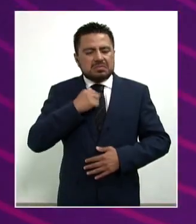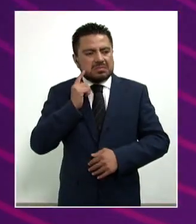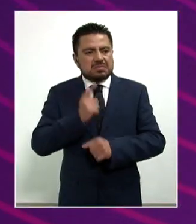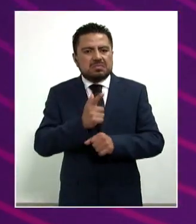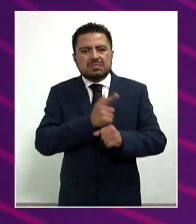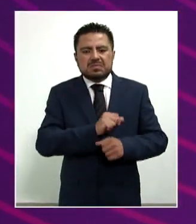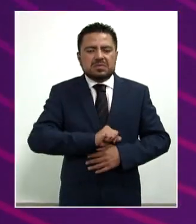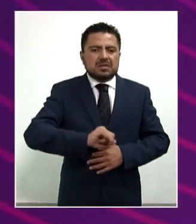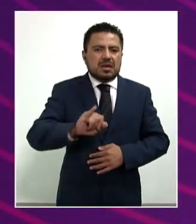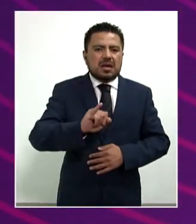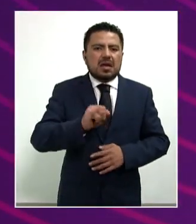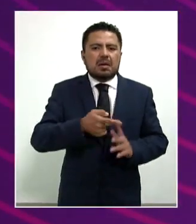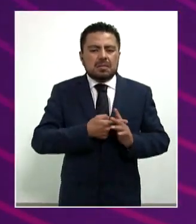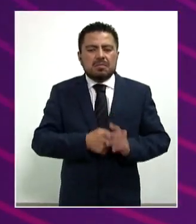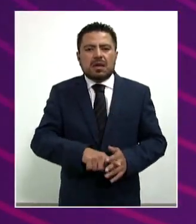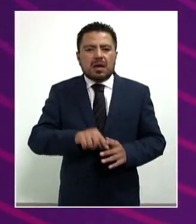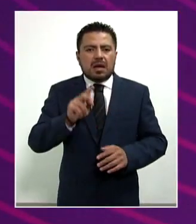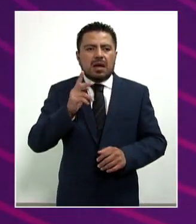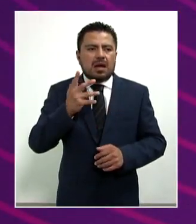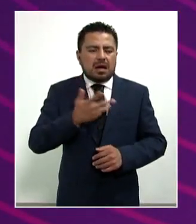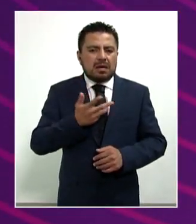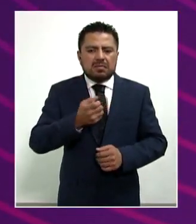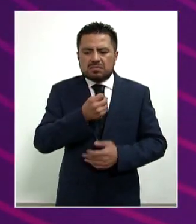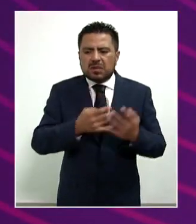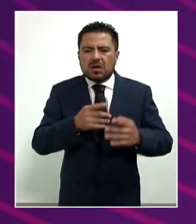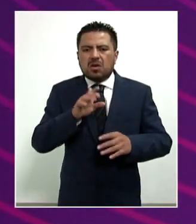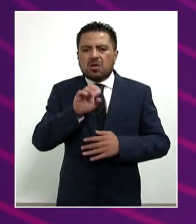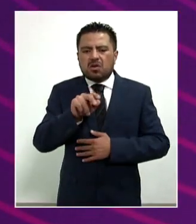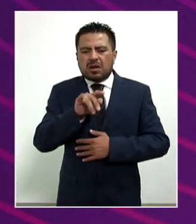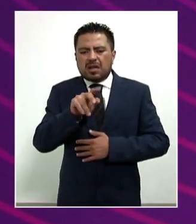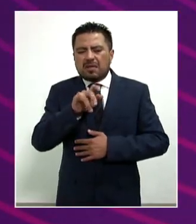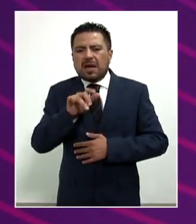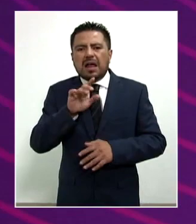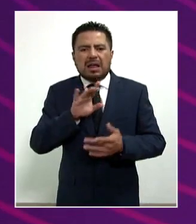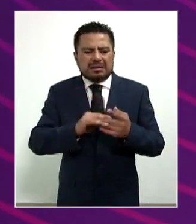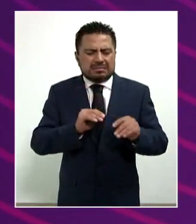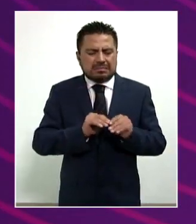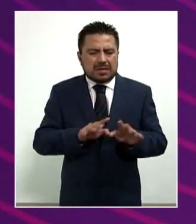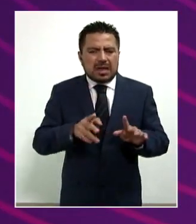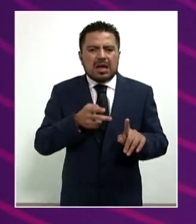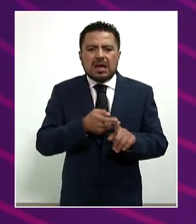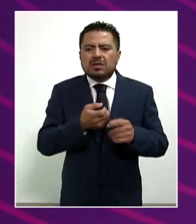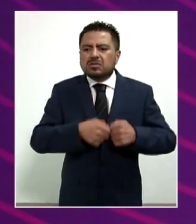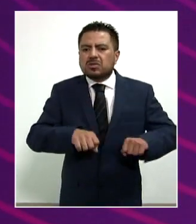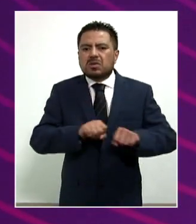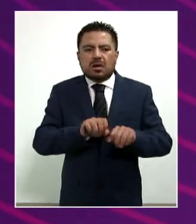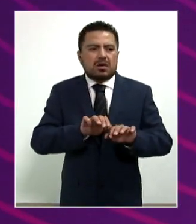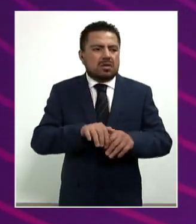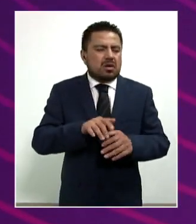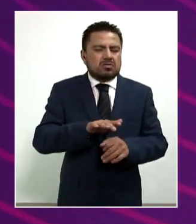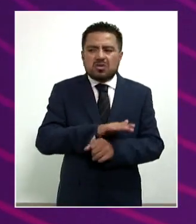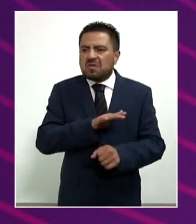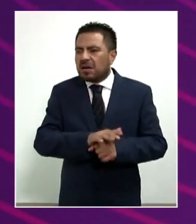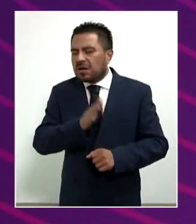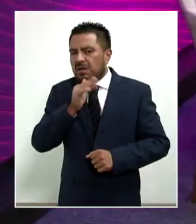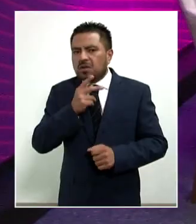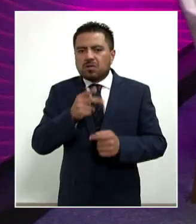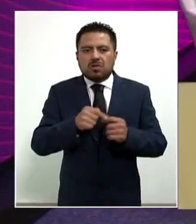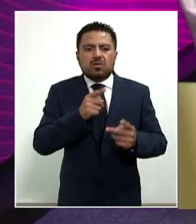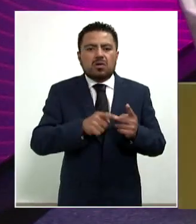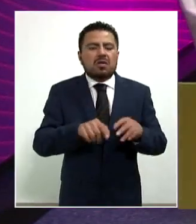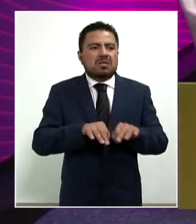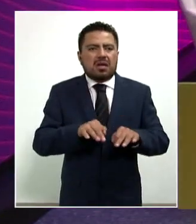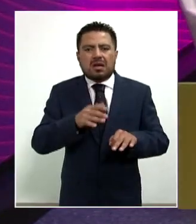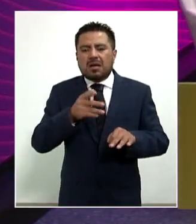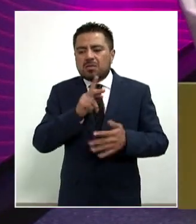que empiezan a ver, porque los datos de Coneval lo muestran clarito. ¿Dónde están los dos problemas? Seguridad social, ingreso insuficiente. Esos dos vienen del